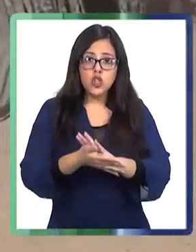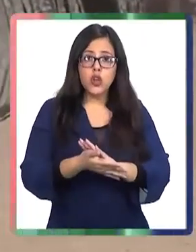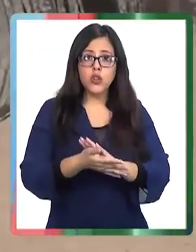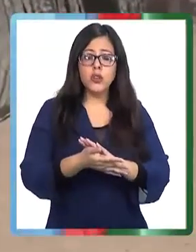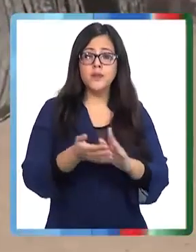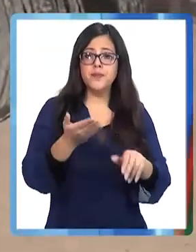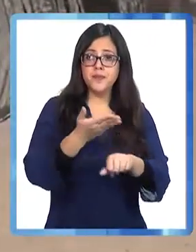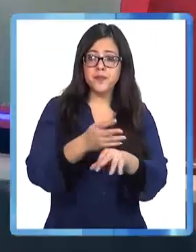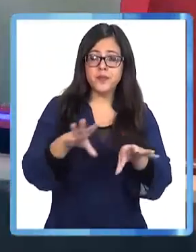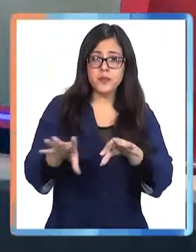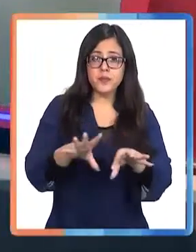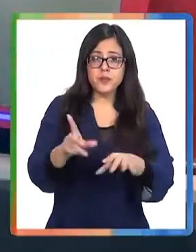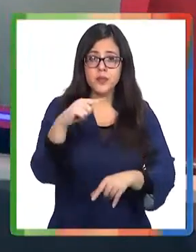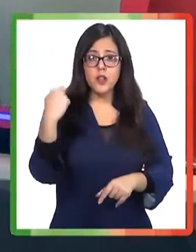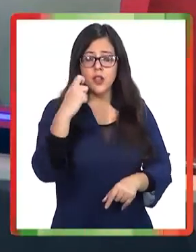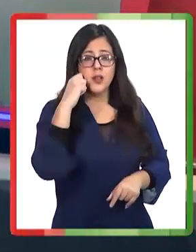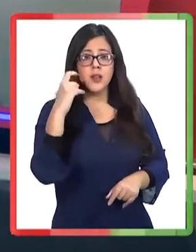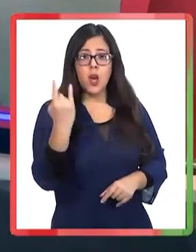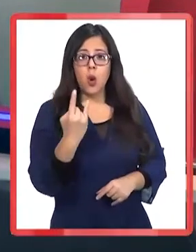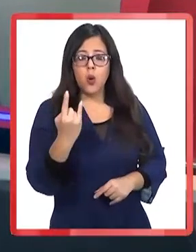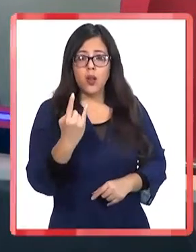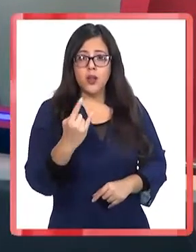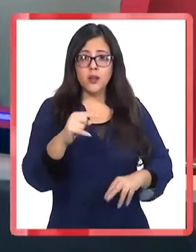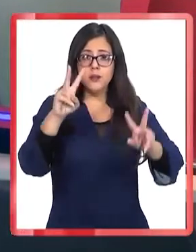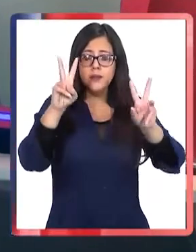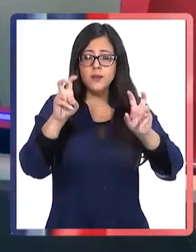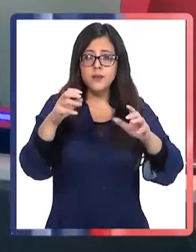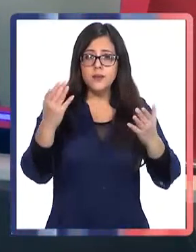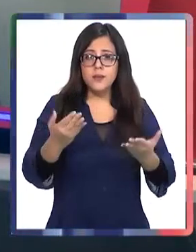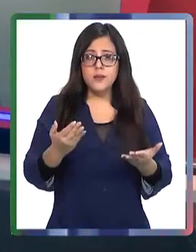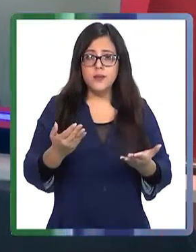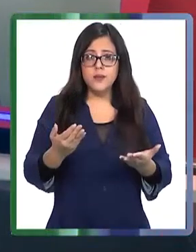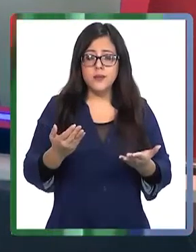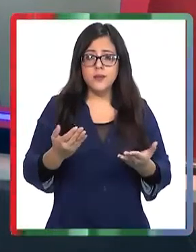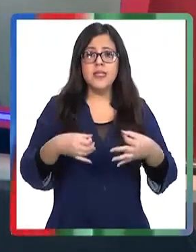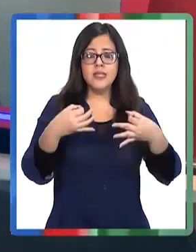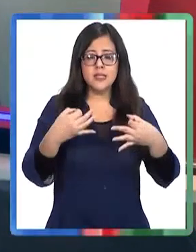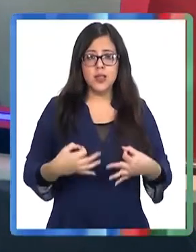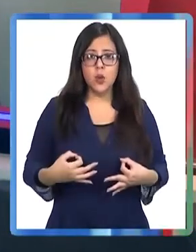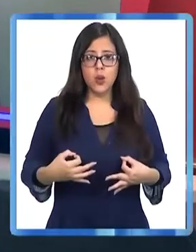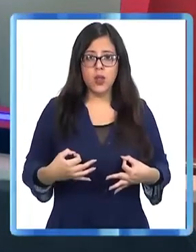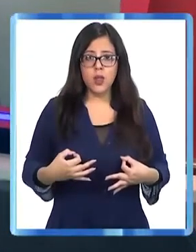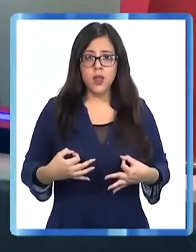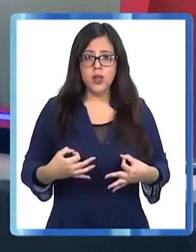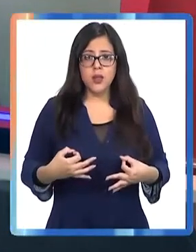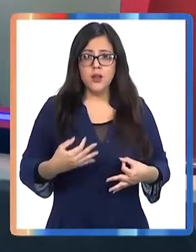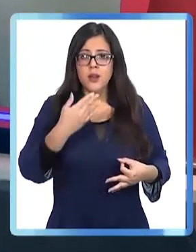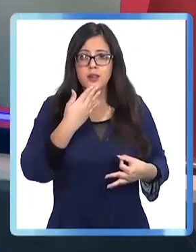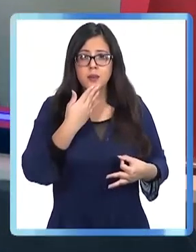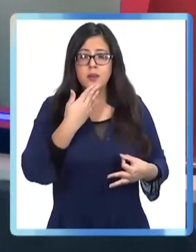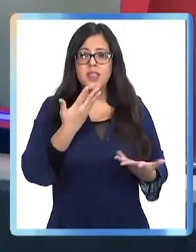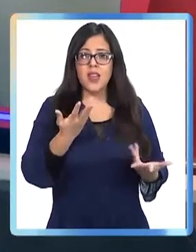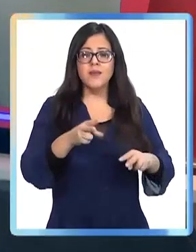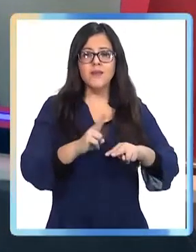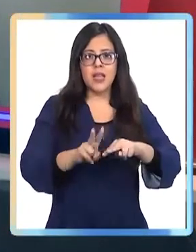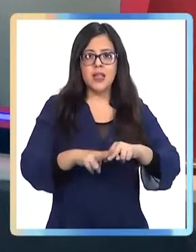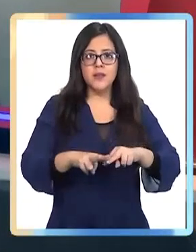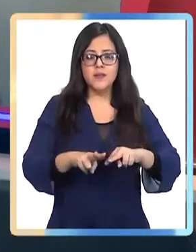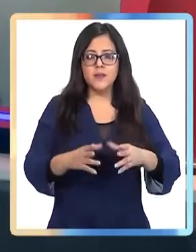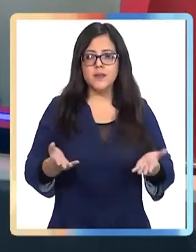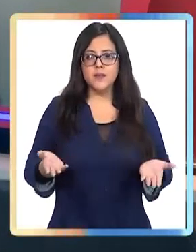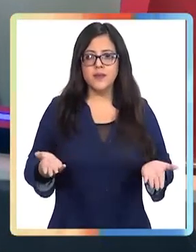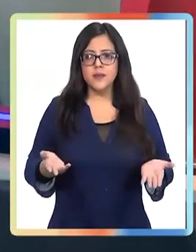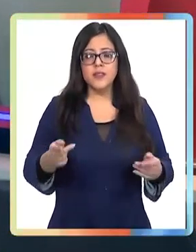solicitudes o acciones que son para nosotros urgentes en materia de seguridad como también de